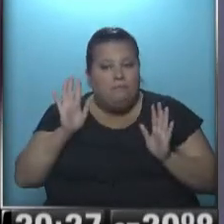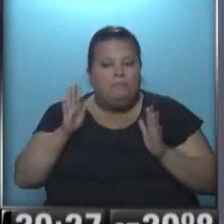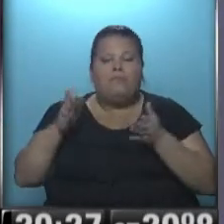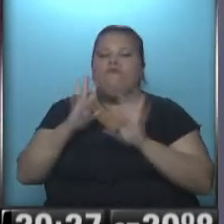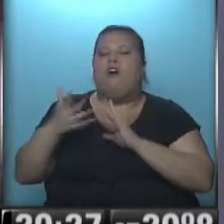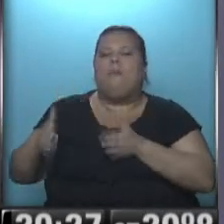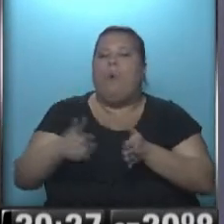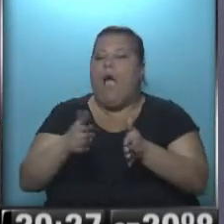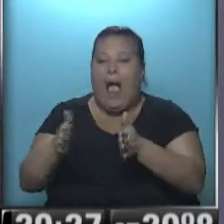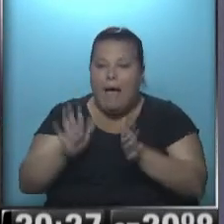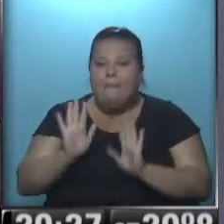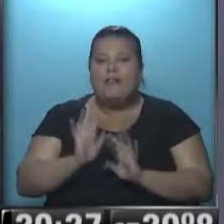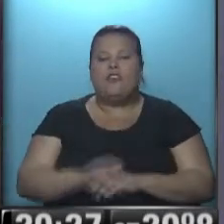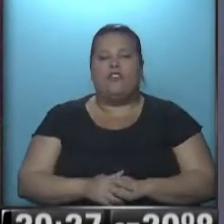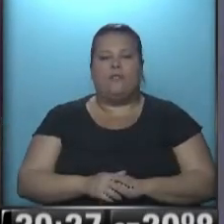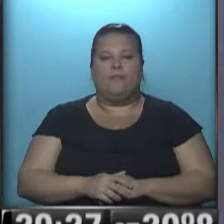sendero